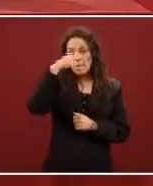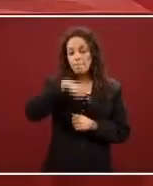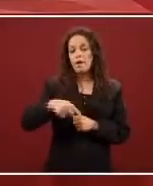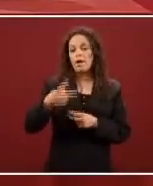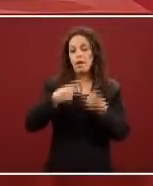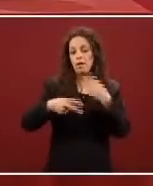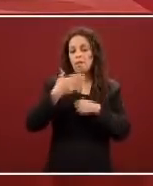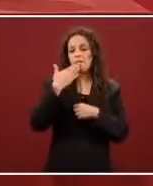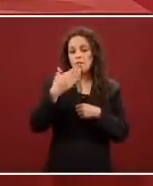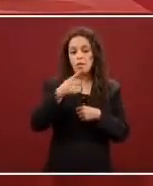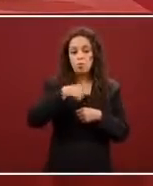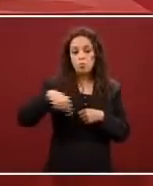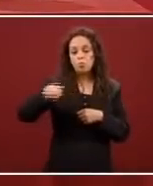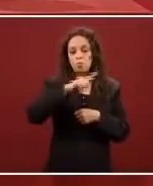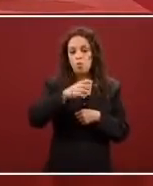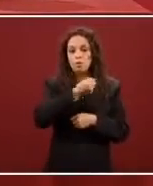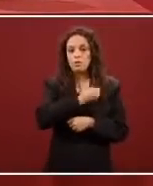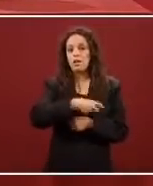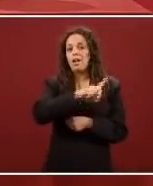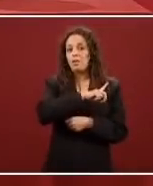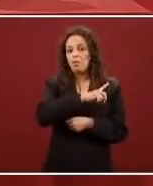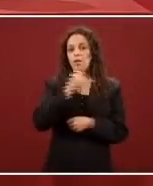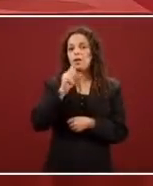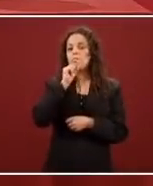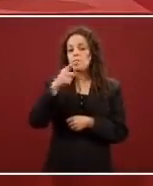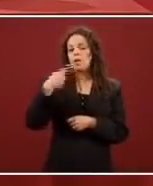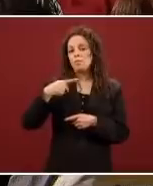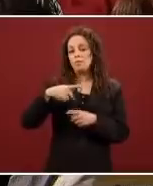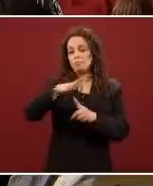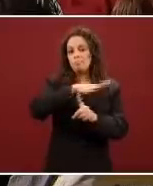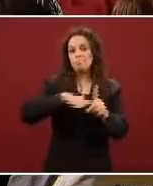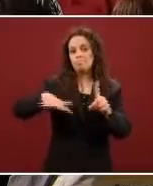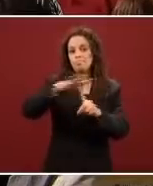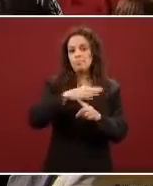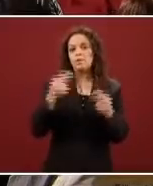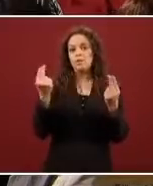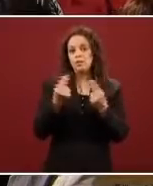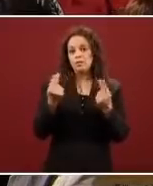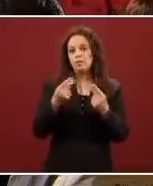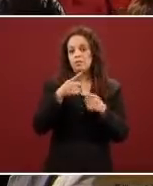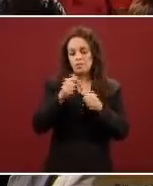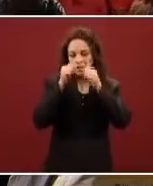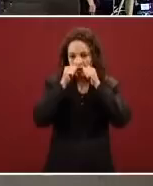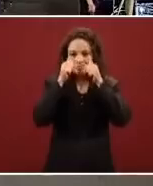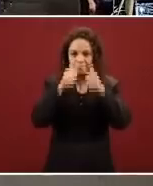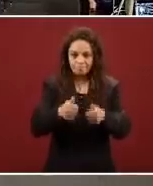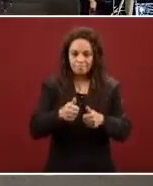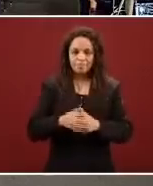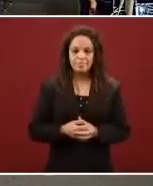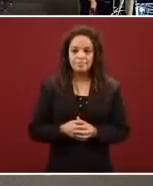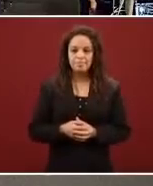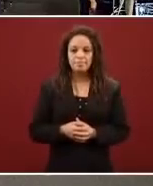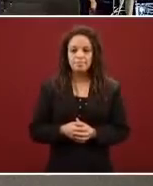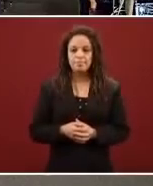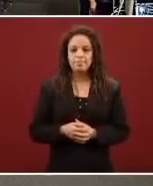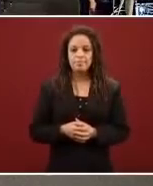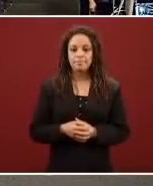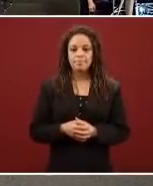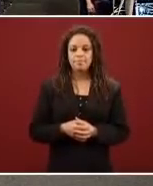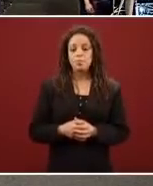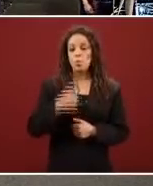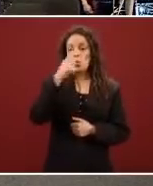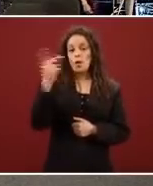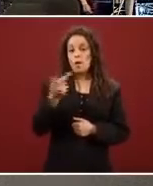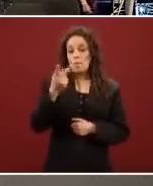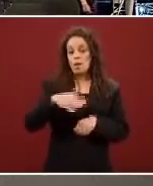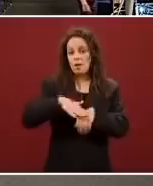Sistema Nacional de Salud como para los ciudadanos que necesitarían demandar. Bien, nos dicen que nos alcanza para una pregunta más, entonces nos vamos